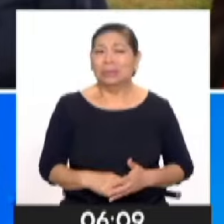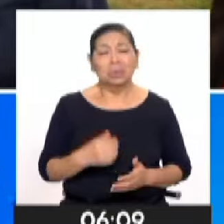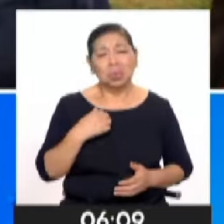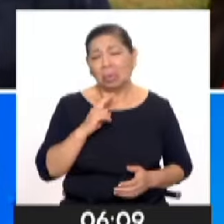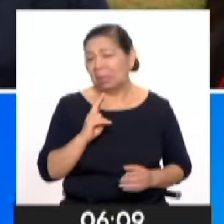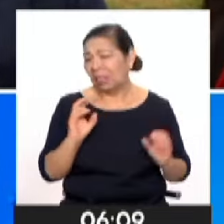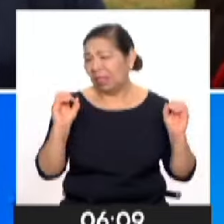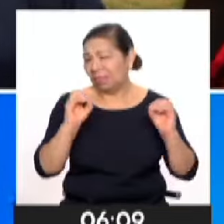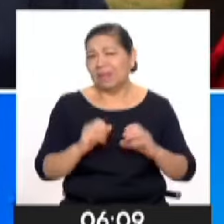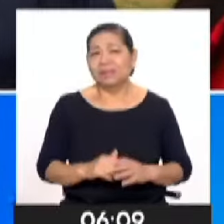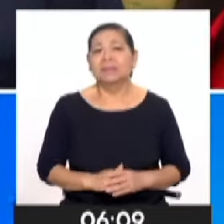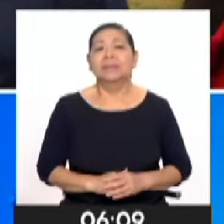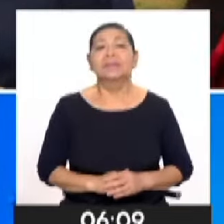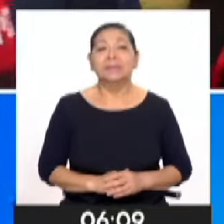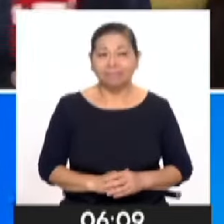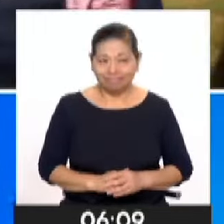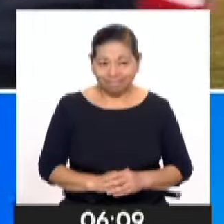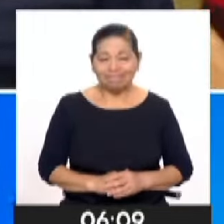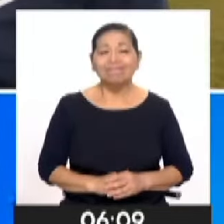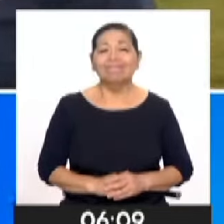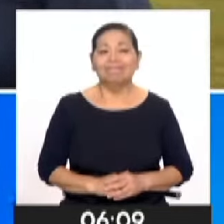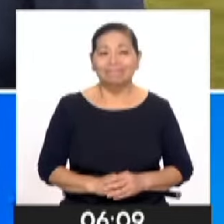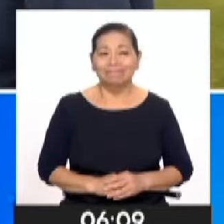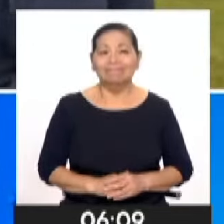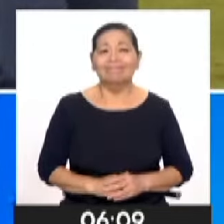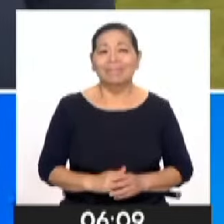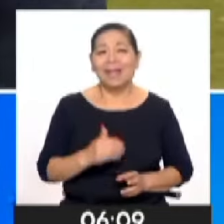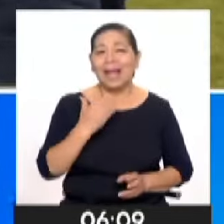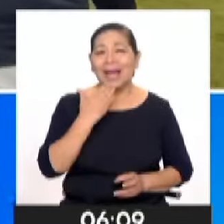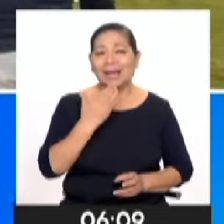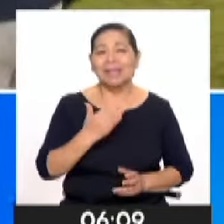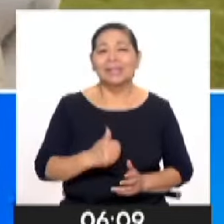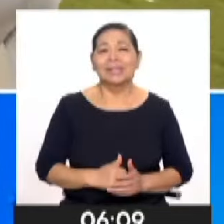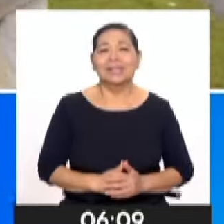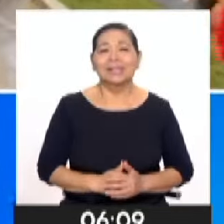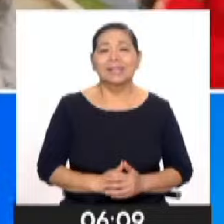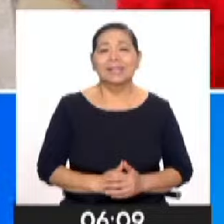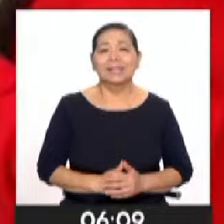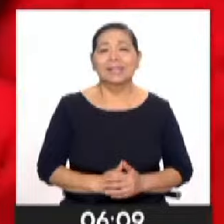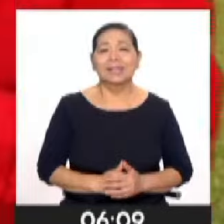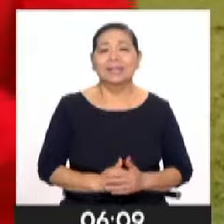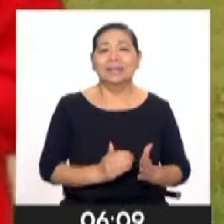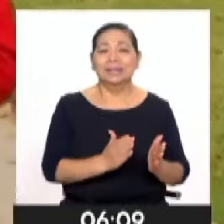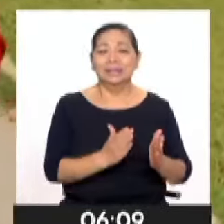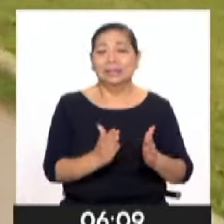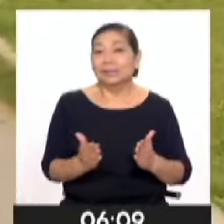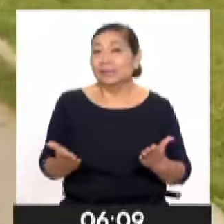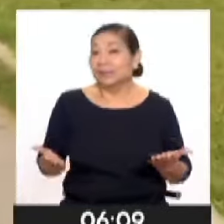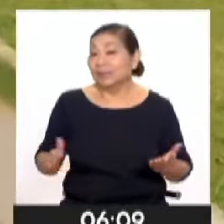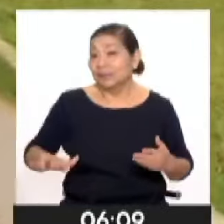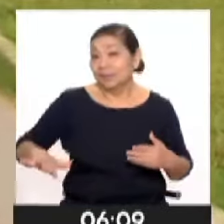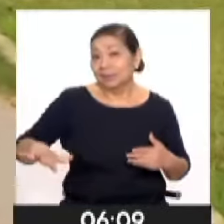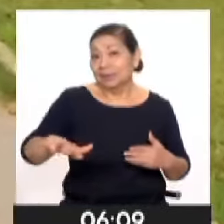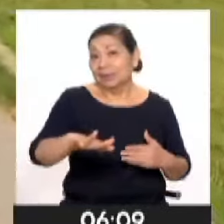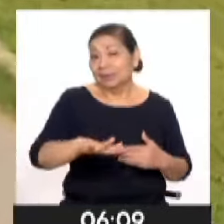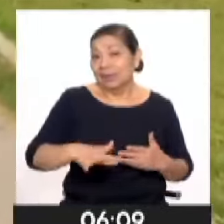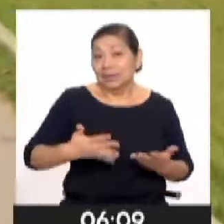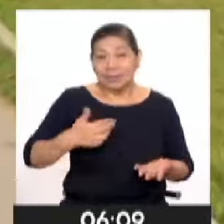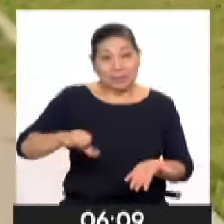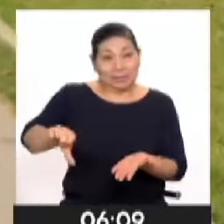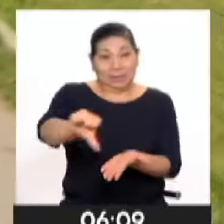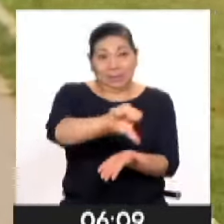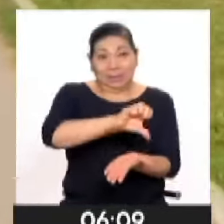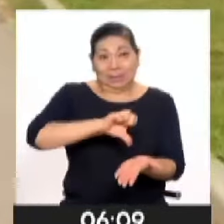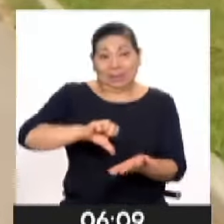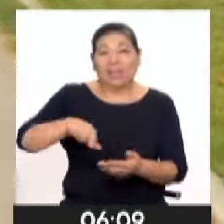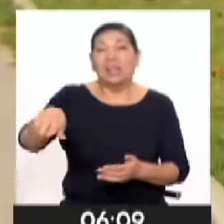nada Gracias bien Bien muchísimas gracias bien María Fernanda Omar Este es el panorama que es